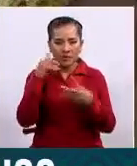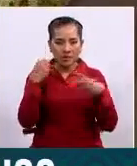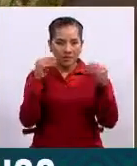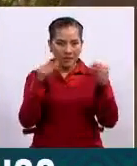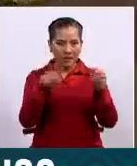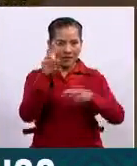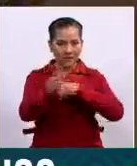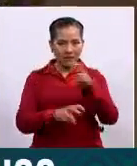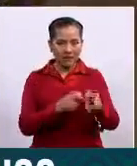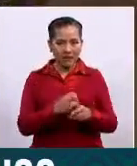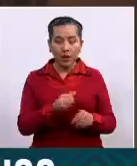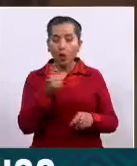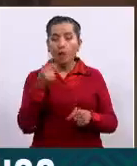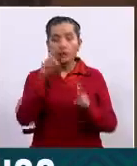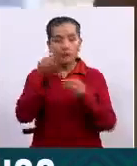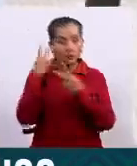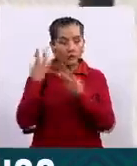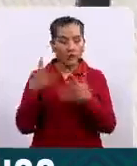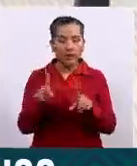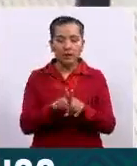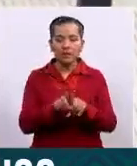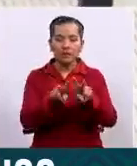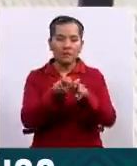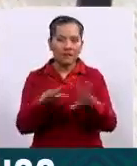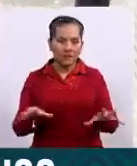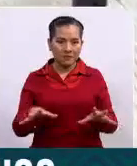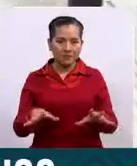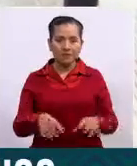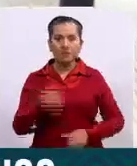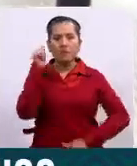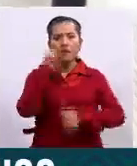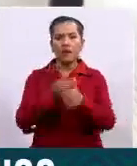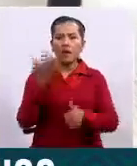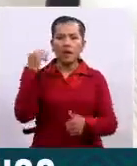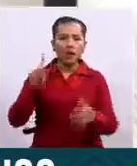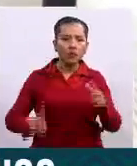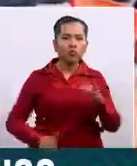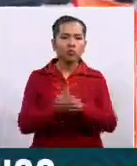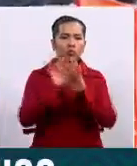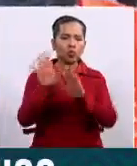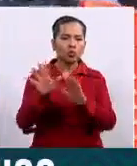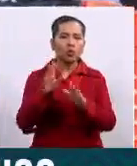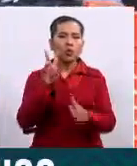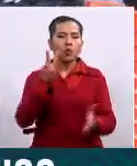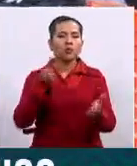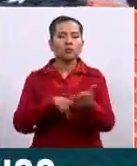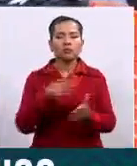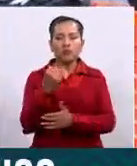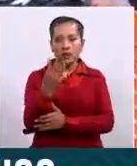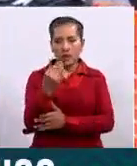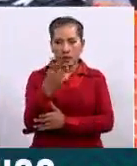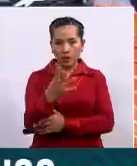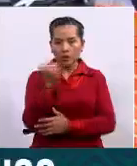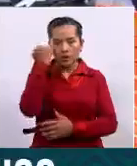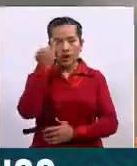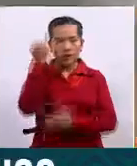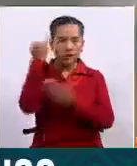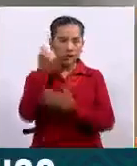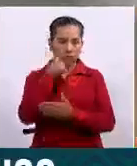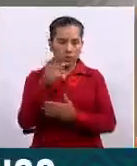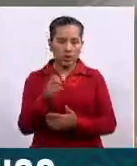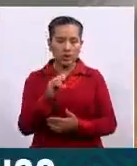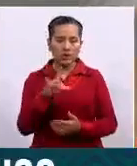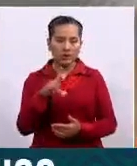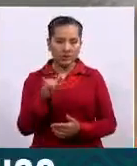productos como son estas mesitas, hemos innovado. En el año 2014 nace el colectivo de mujeres Apoyateco de Mar por iniciativa de la señora Silvia